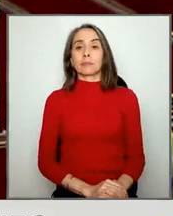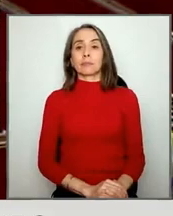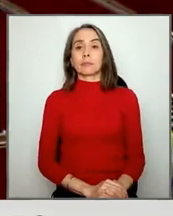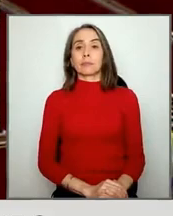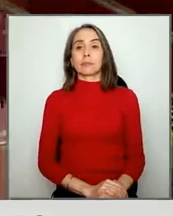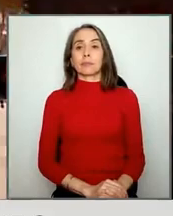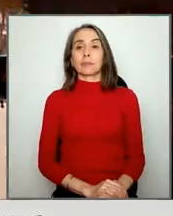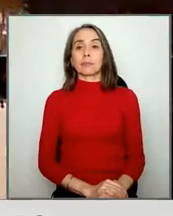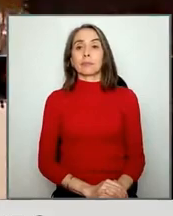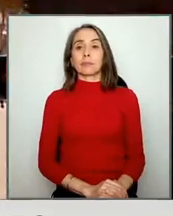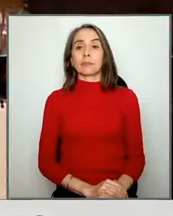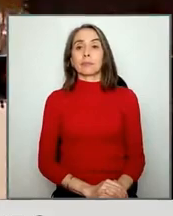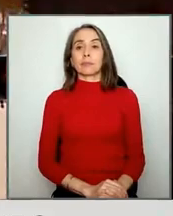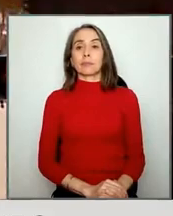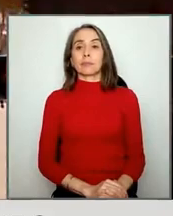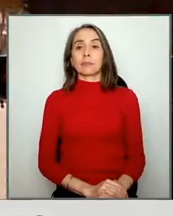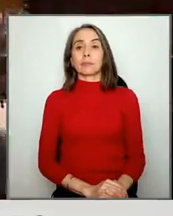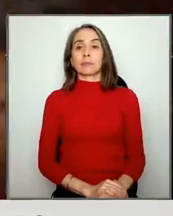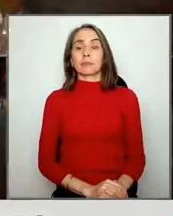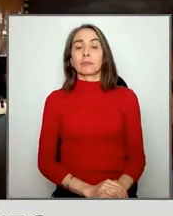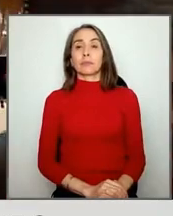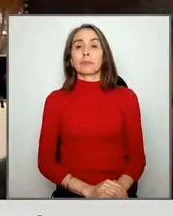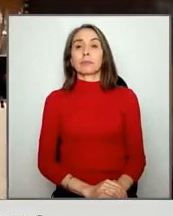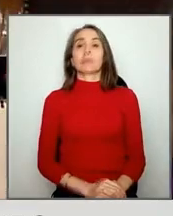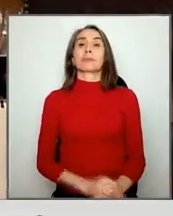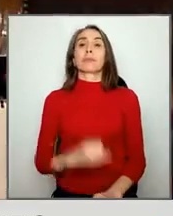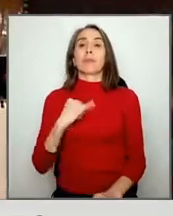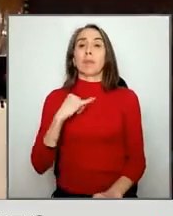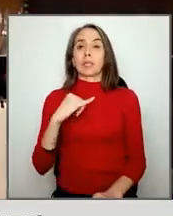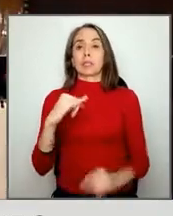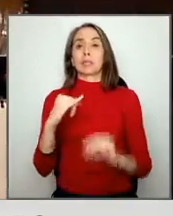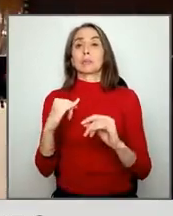bien a continuación corresponde tratar